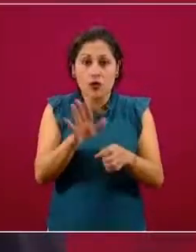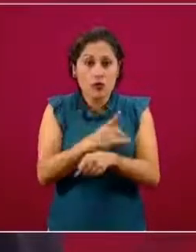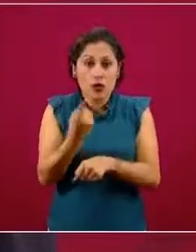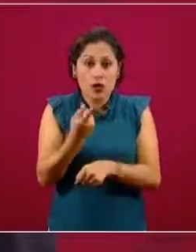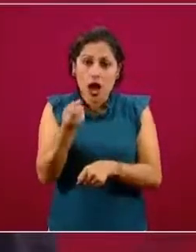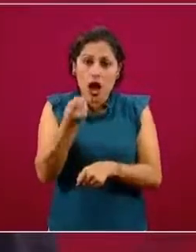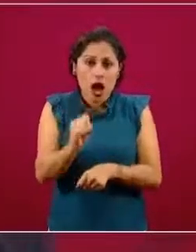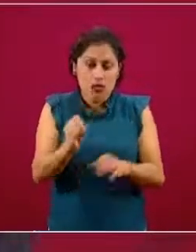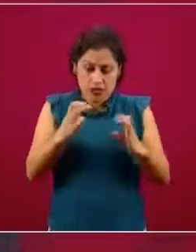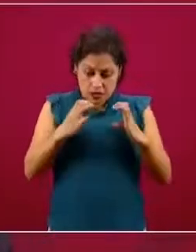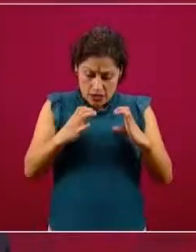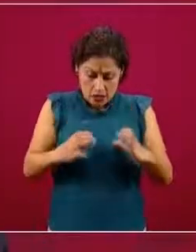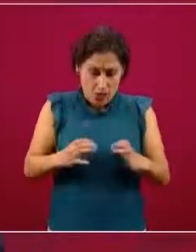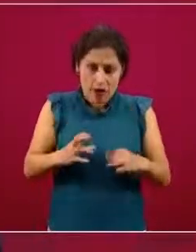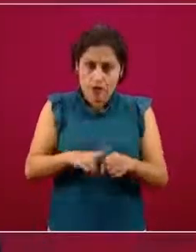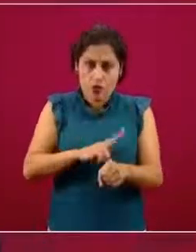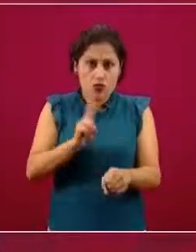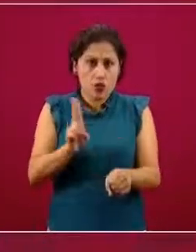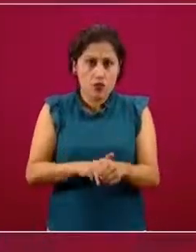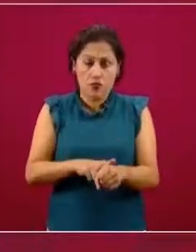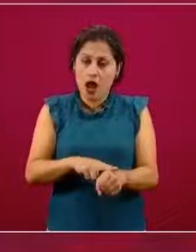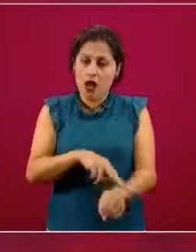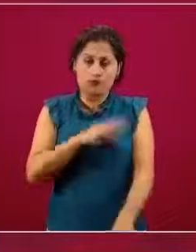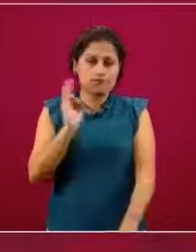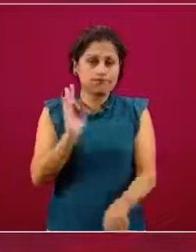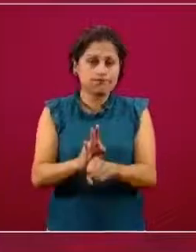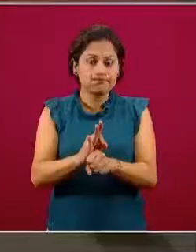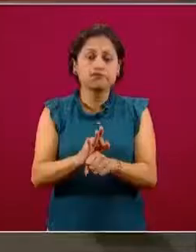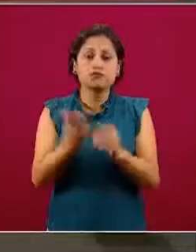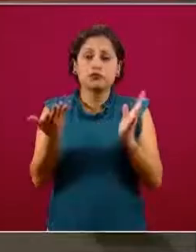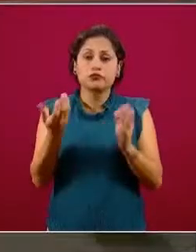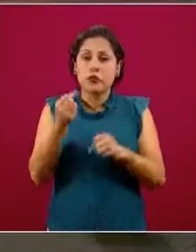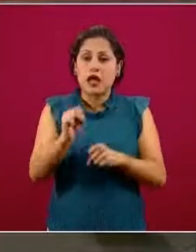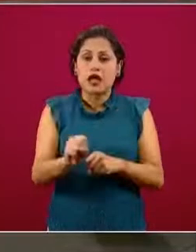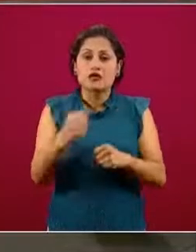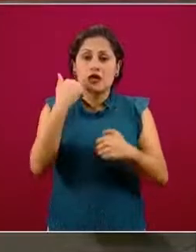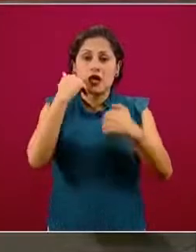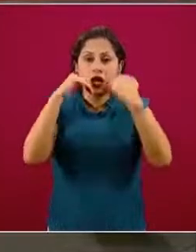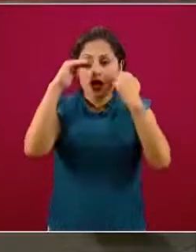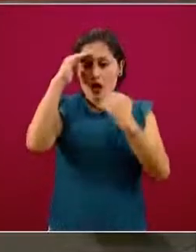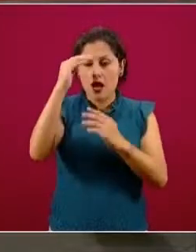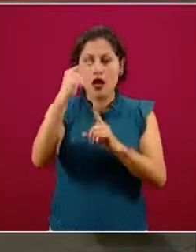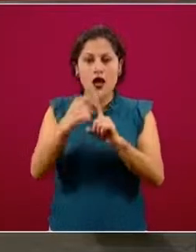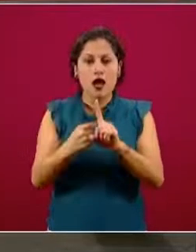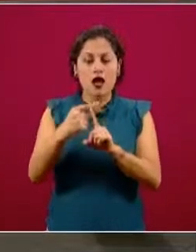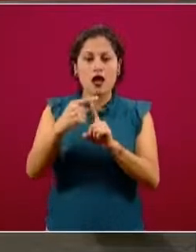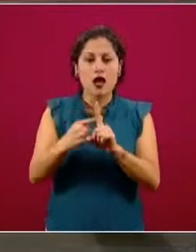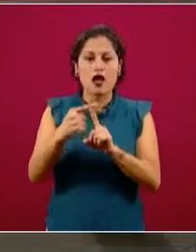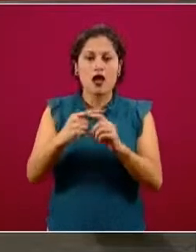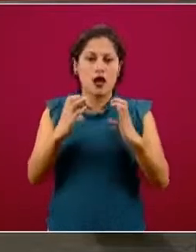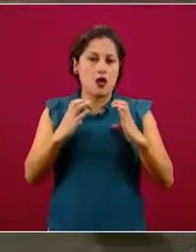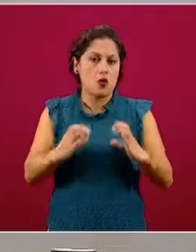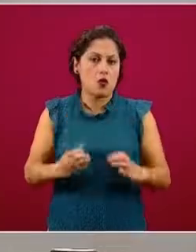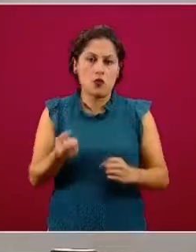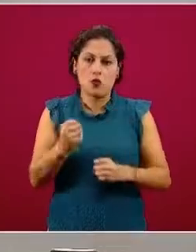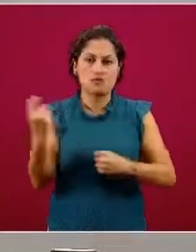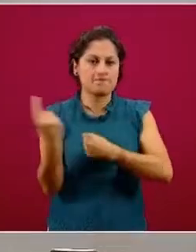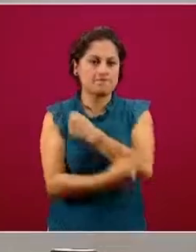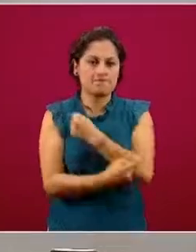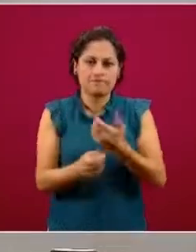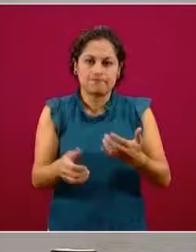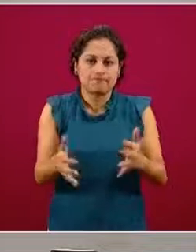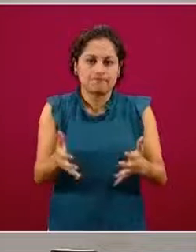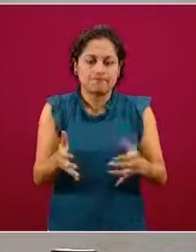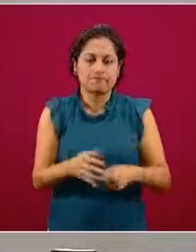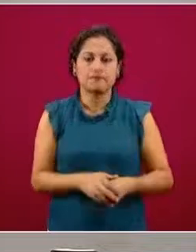está anterior al aumento de la temperatura corporal. Sobre neumonía típica también